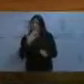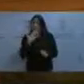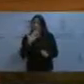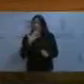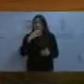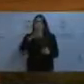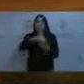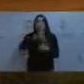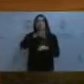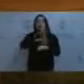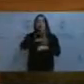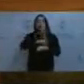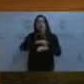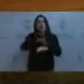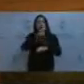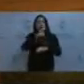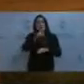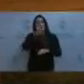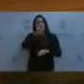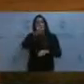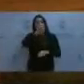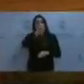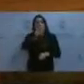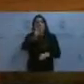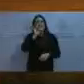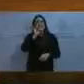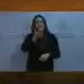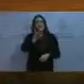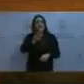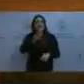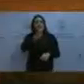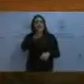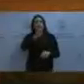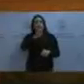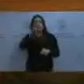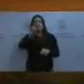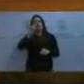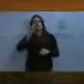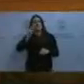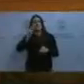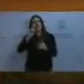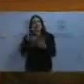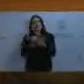centro médico han concertado ustedes en el año 2015 4.820 pruebas diagnósticas,